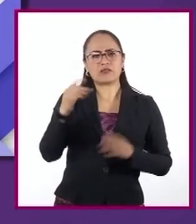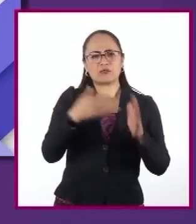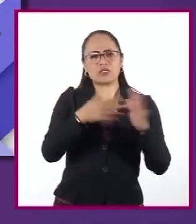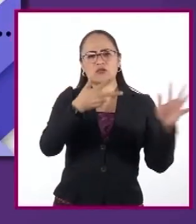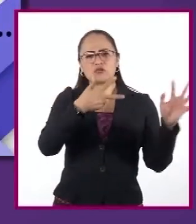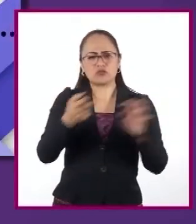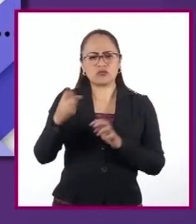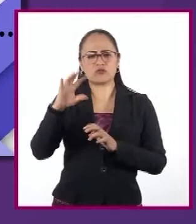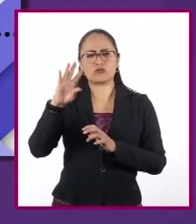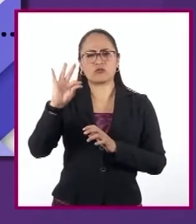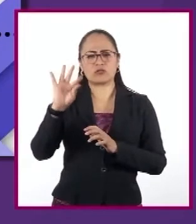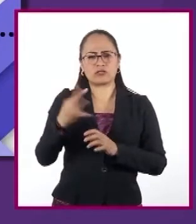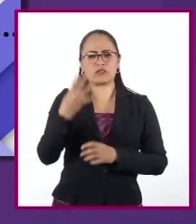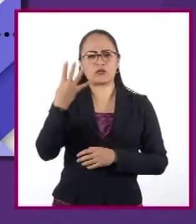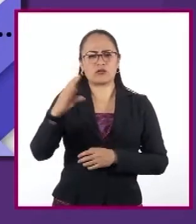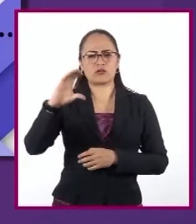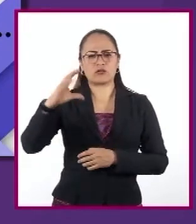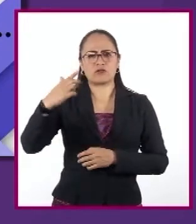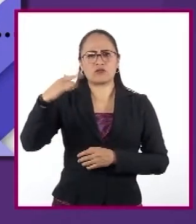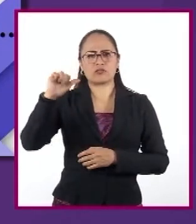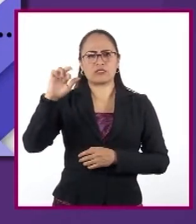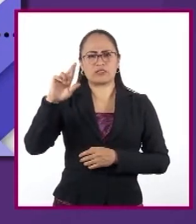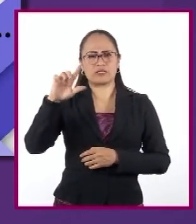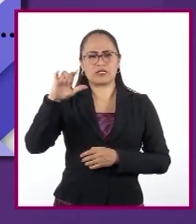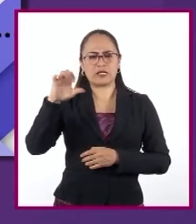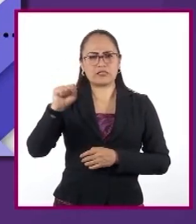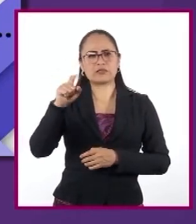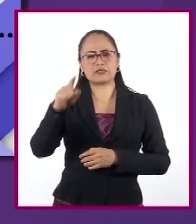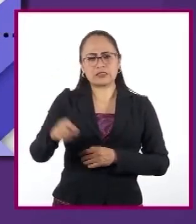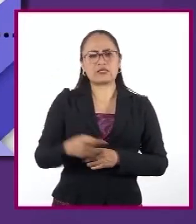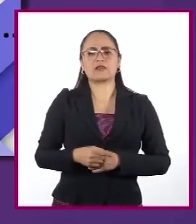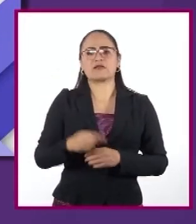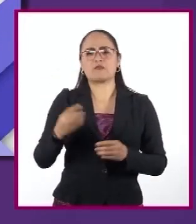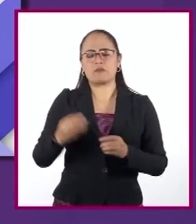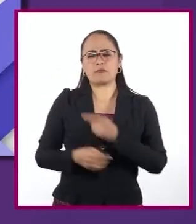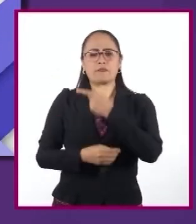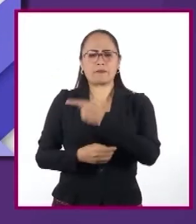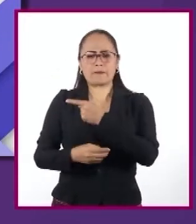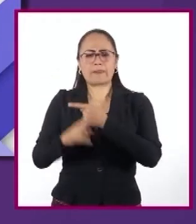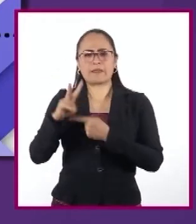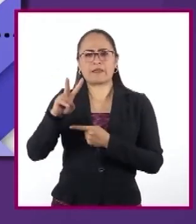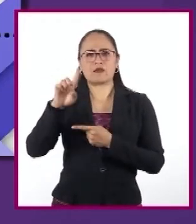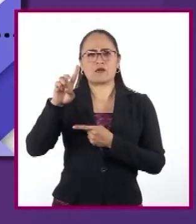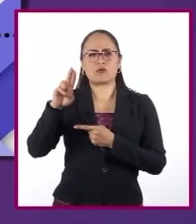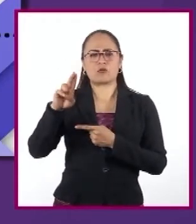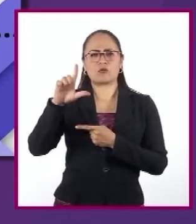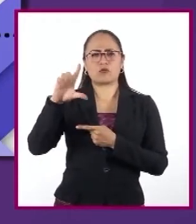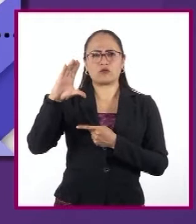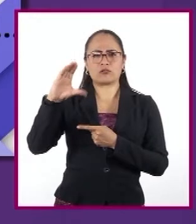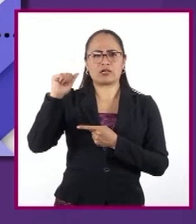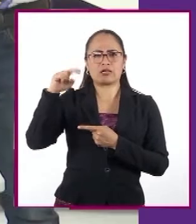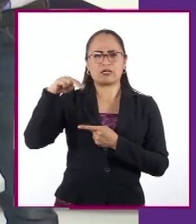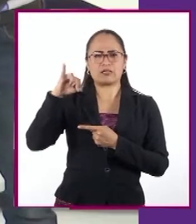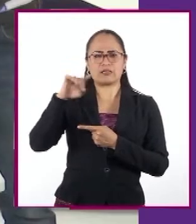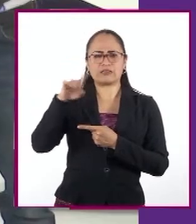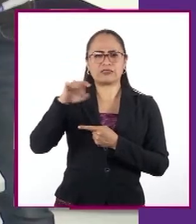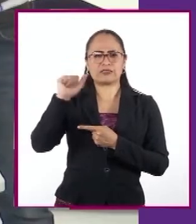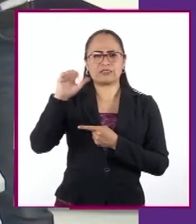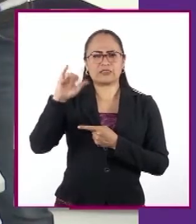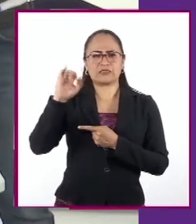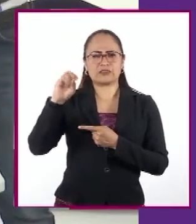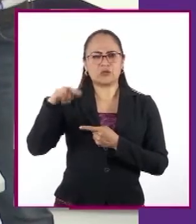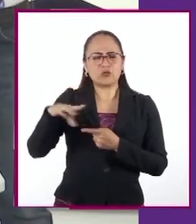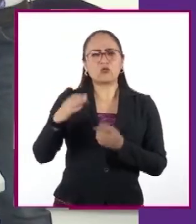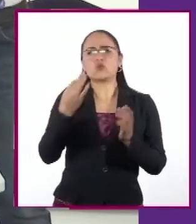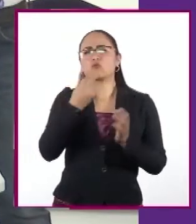1844 Charles Goodyear patentó un proceso conocido como vulcanización en el que el elemento clave del proceso fue el azufre?